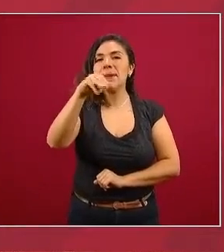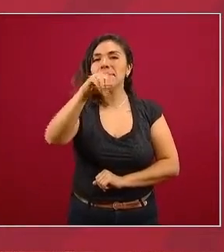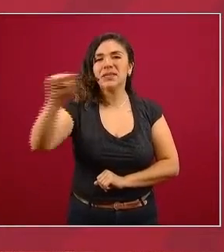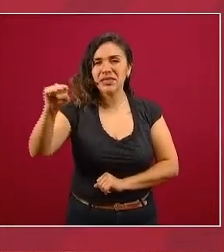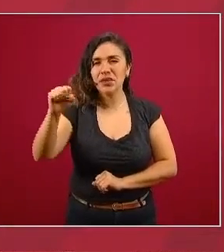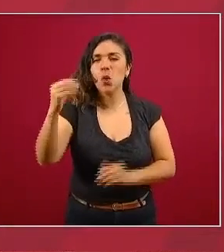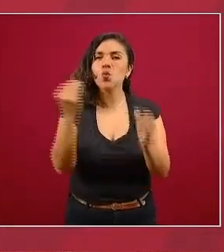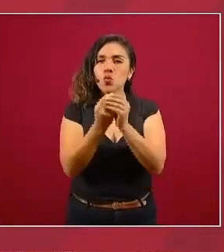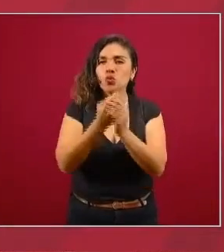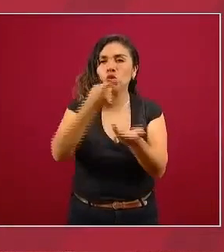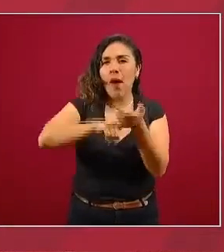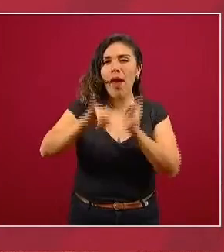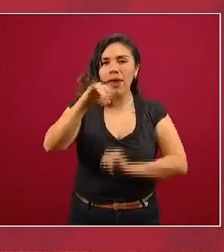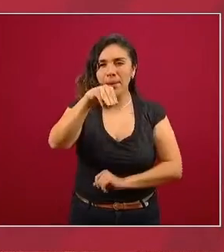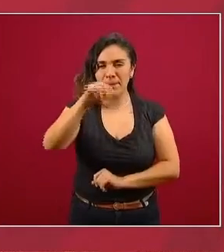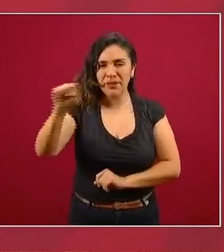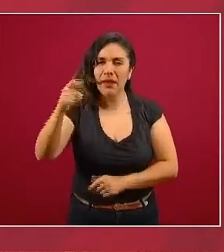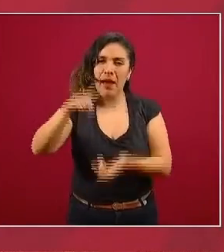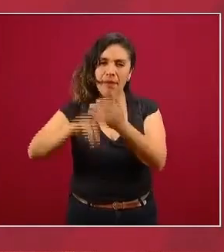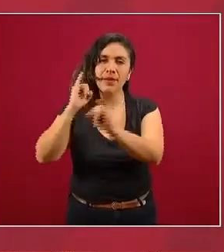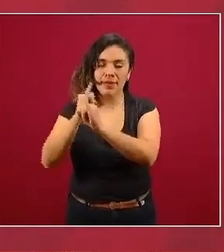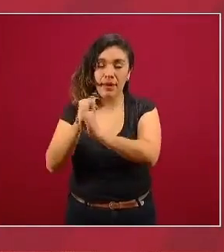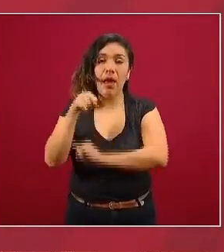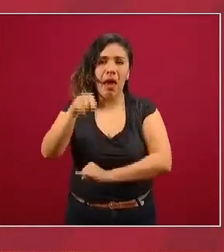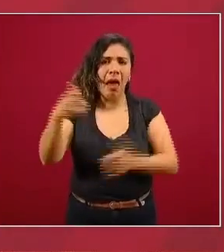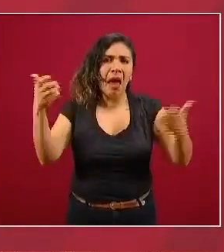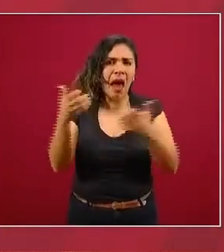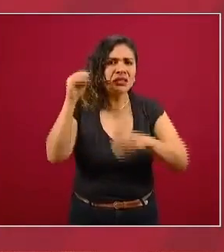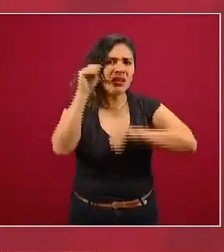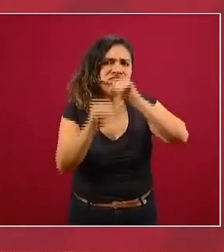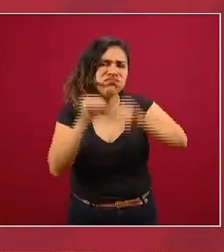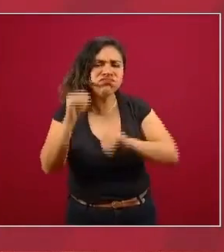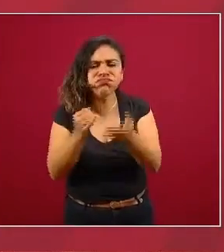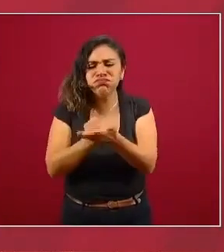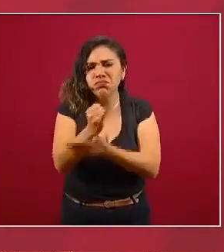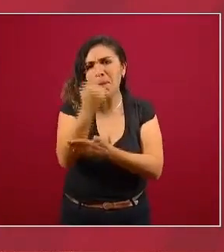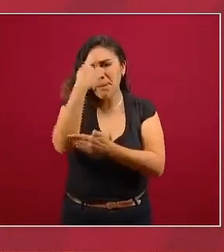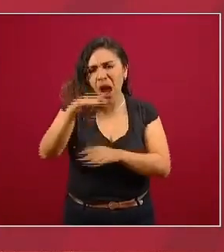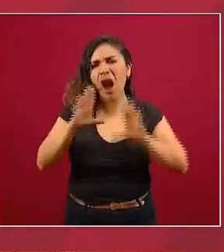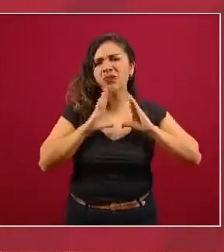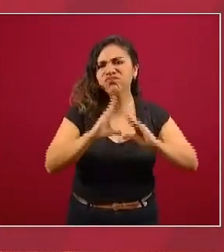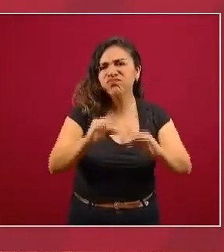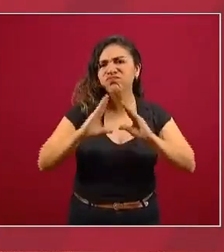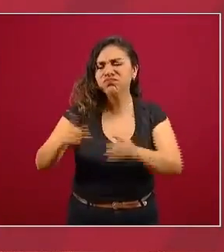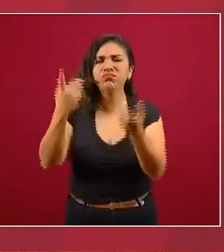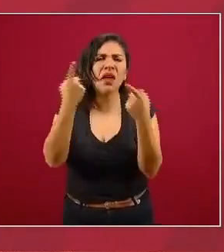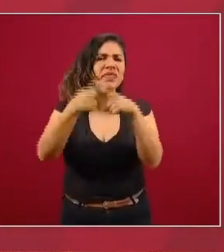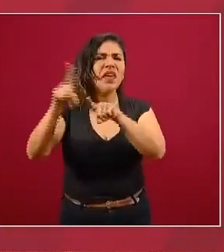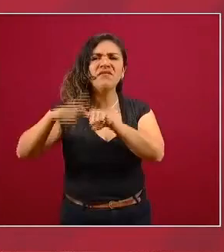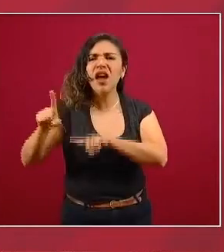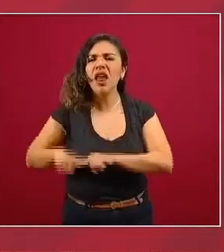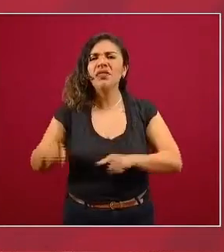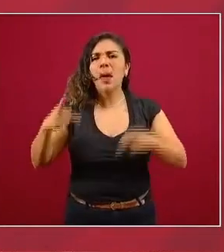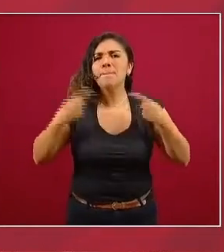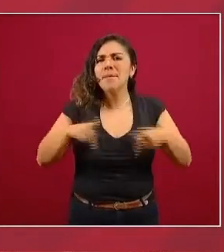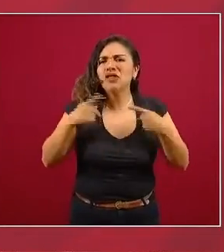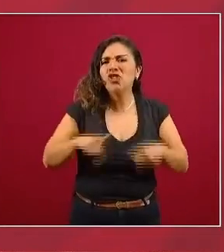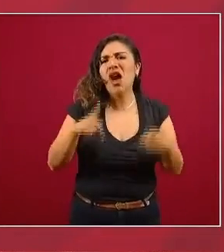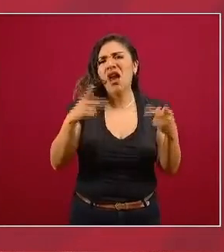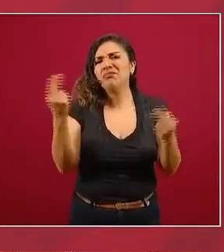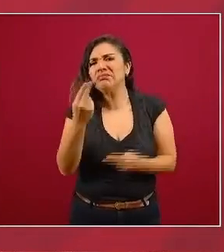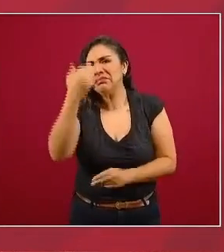en línea del IMSS, que se han diseñado y puesto en marcha para la capacitación de distintos tipos de